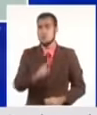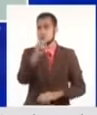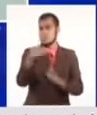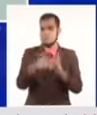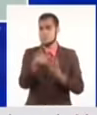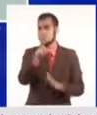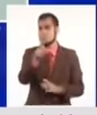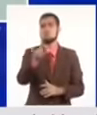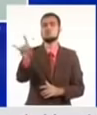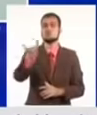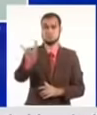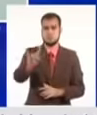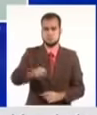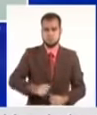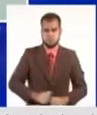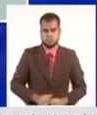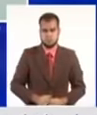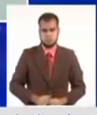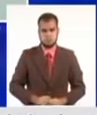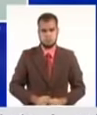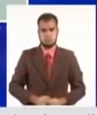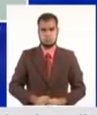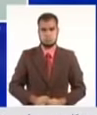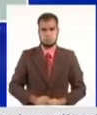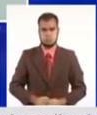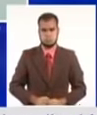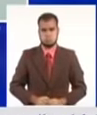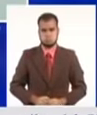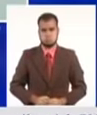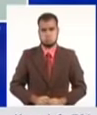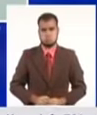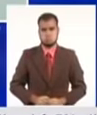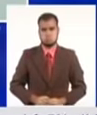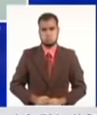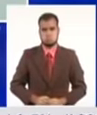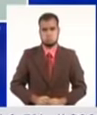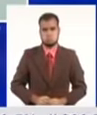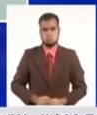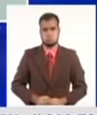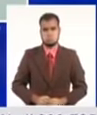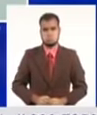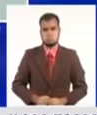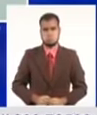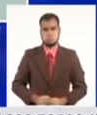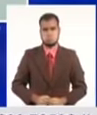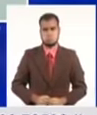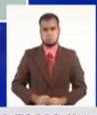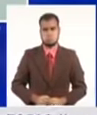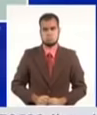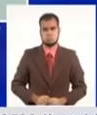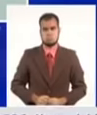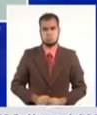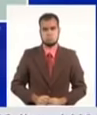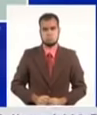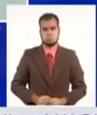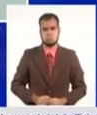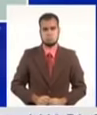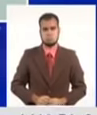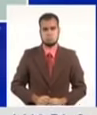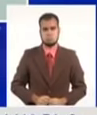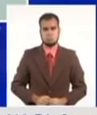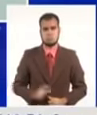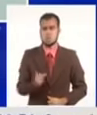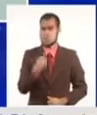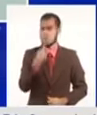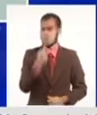1.199 en un solo día. Y podemos decir, no sin disgusto, que en los 9 primeros días del mes de